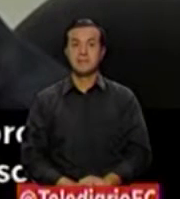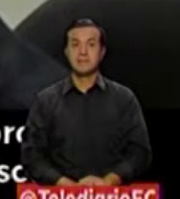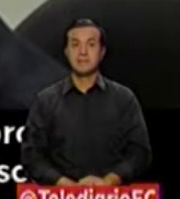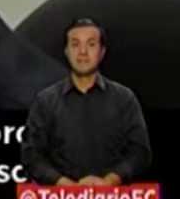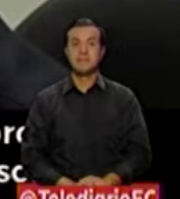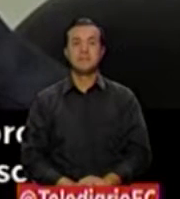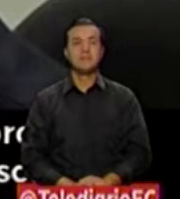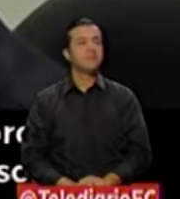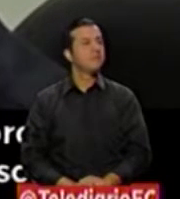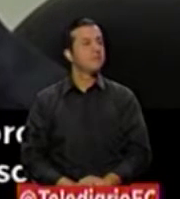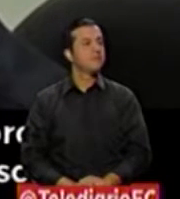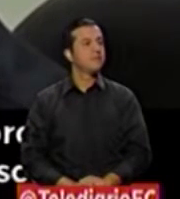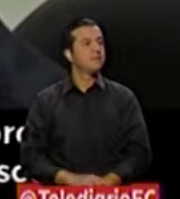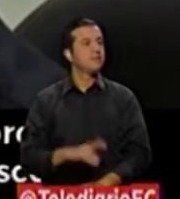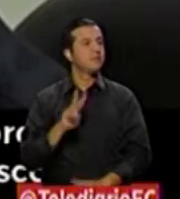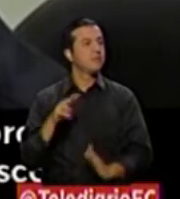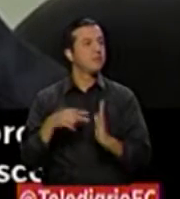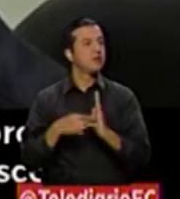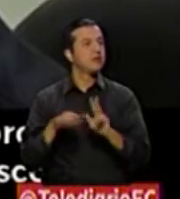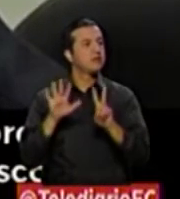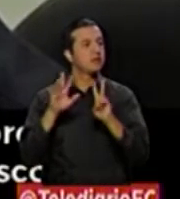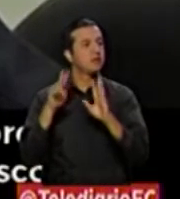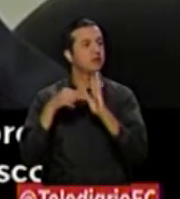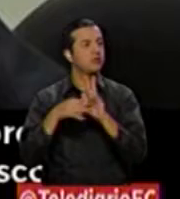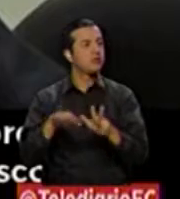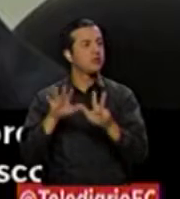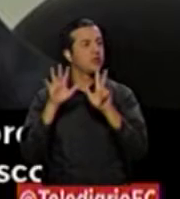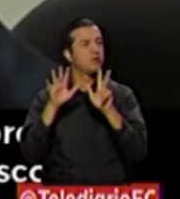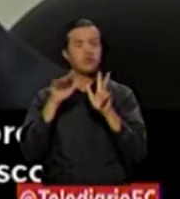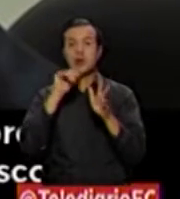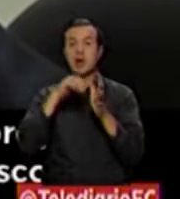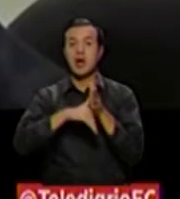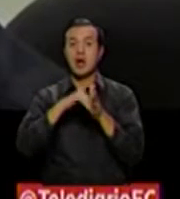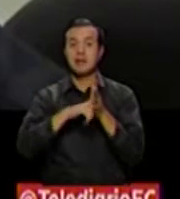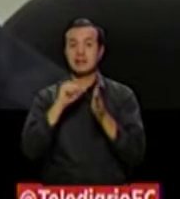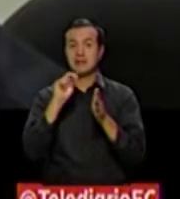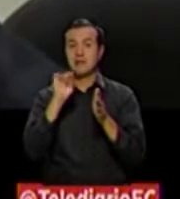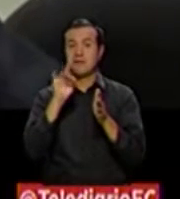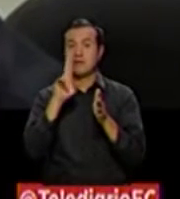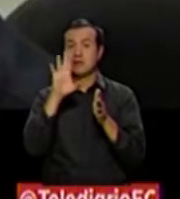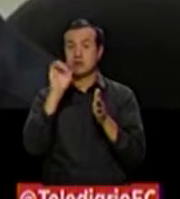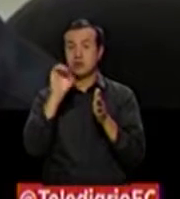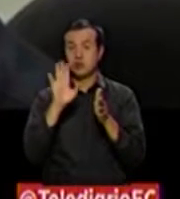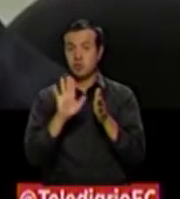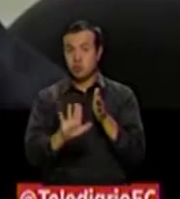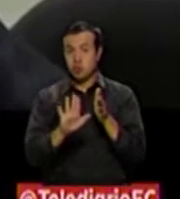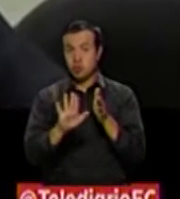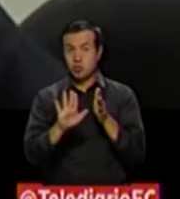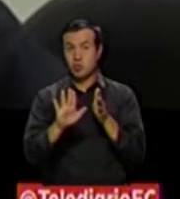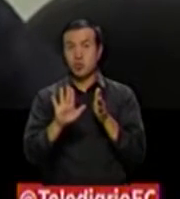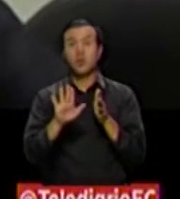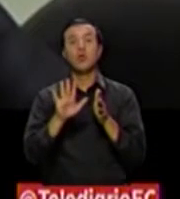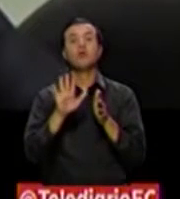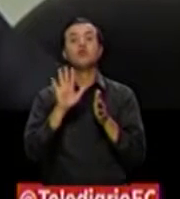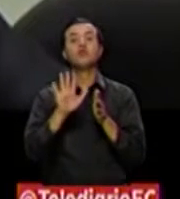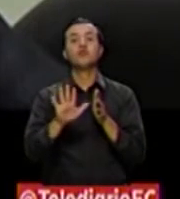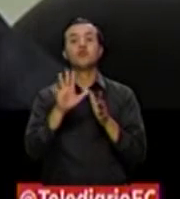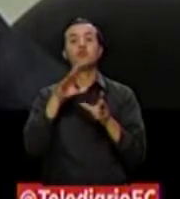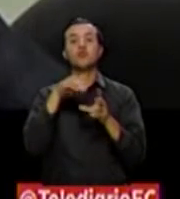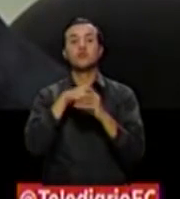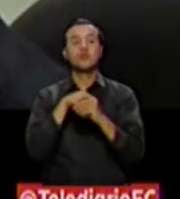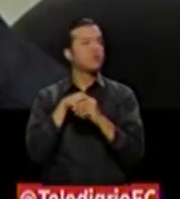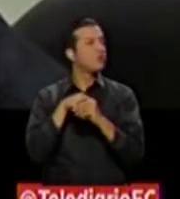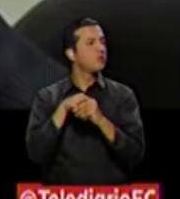2007-2008, de un proyecto llamado Hidroeléctrica San Francisco. Neste caso, envolvendo o ajuste de 1,3